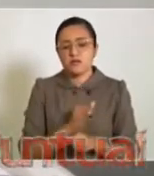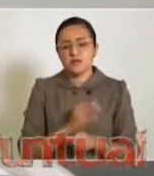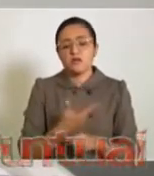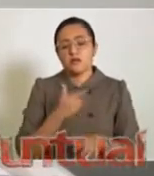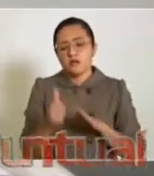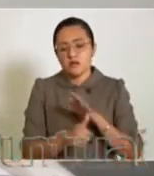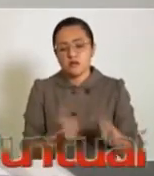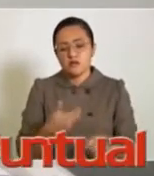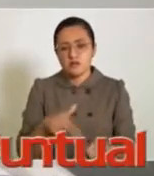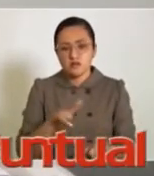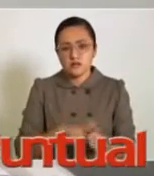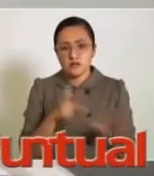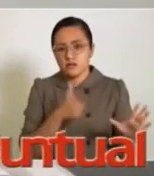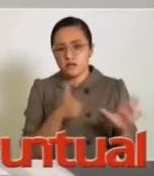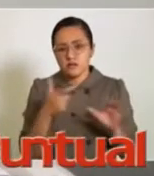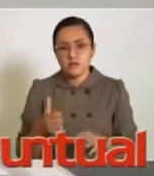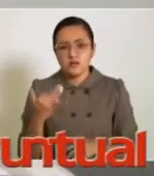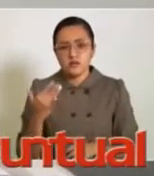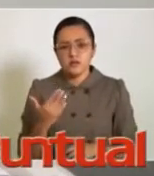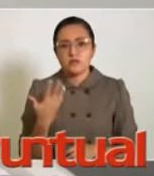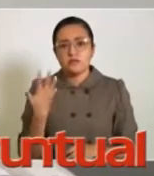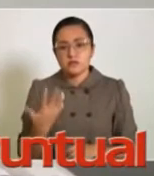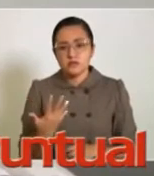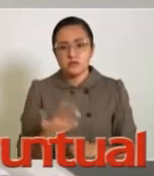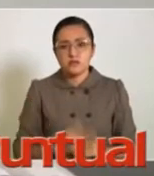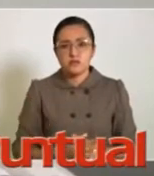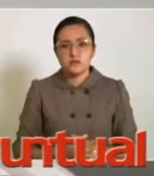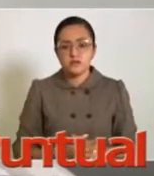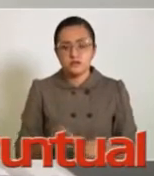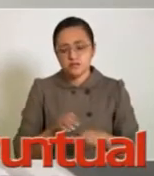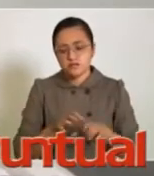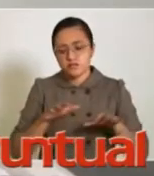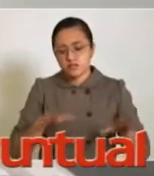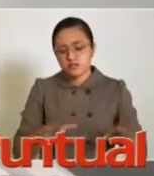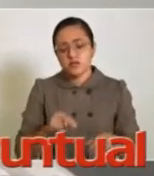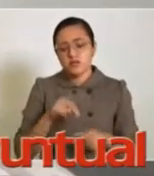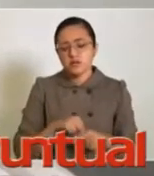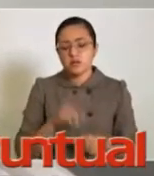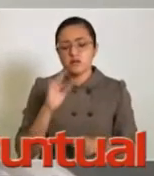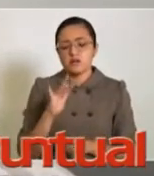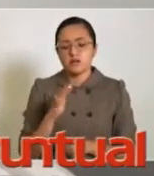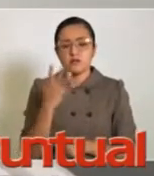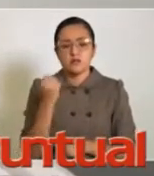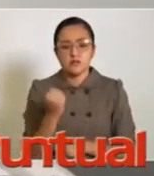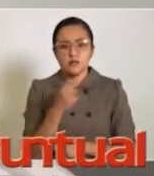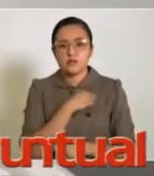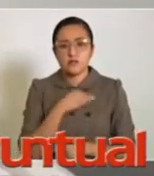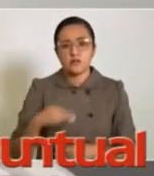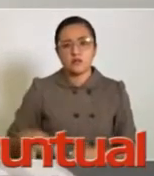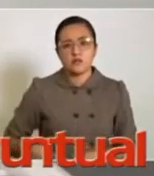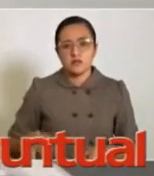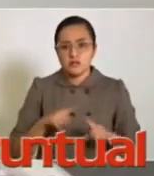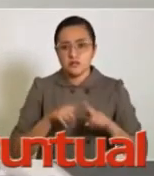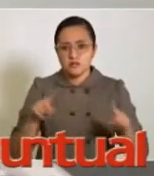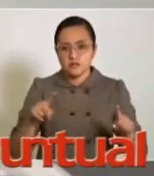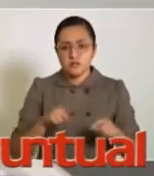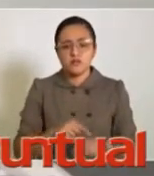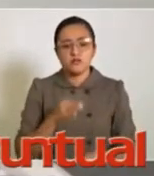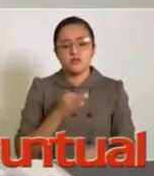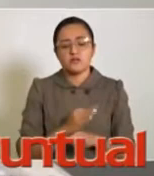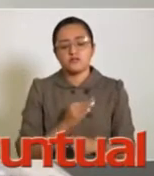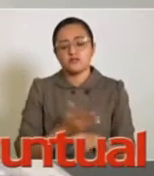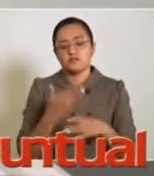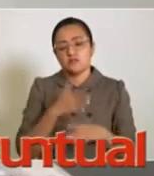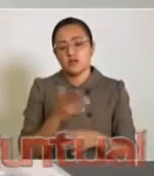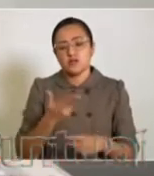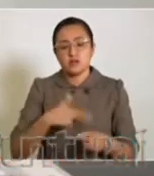ambulatorios y hospitalizados, 755, distribuidos en 59 municipios. En lo que respecta a